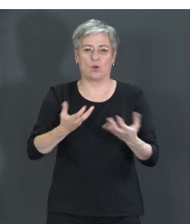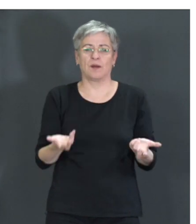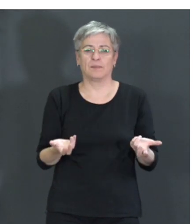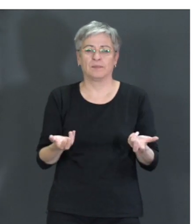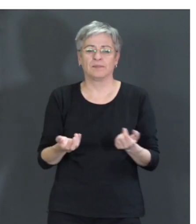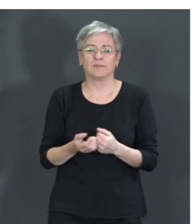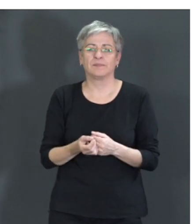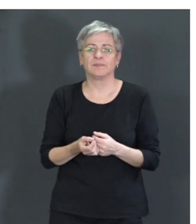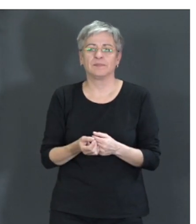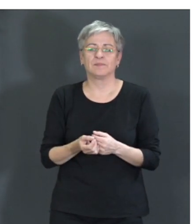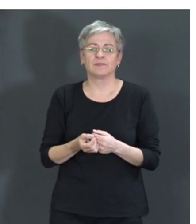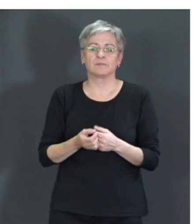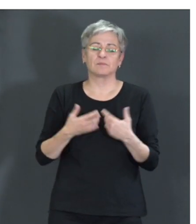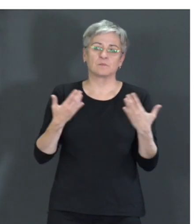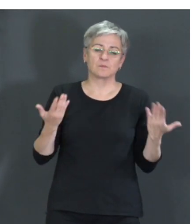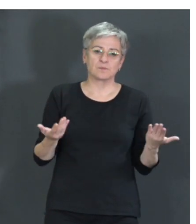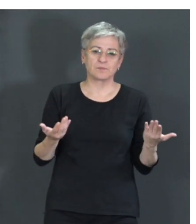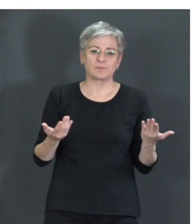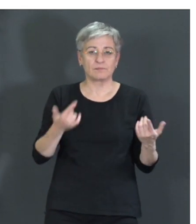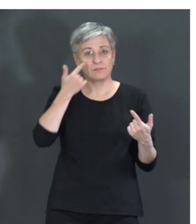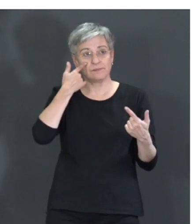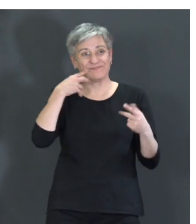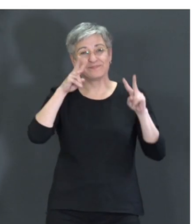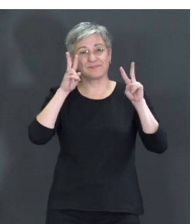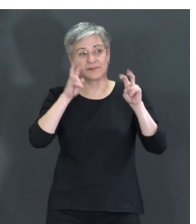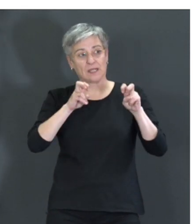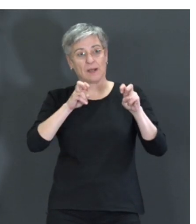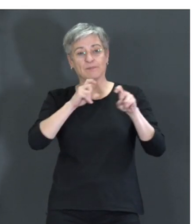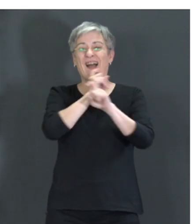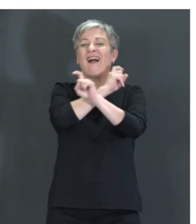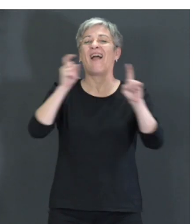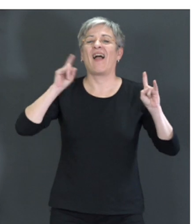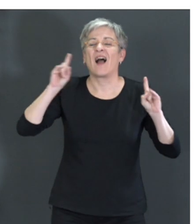nivel de detección, ¿no? de aviso,